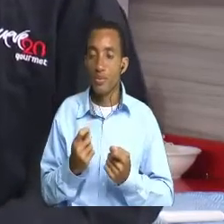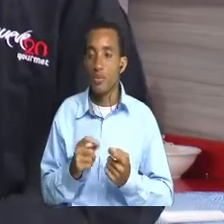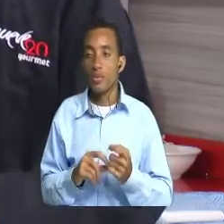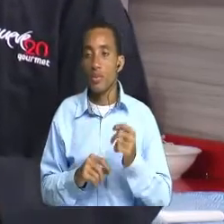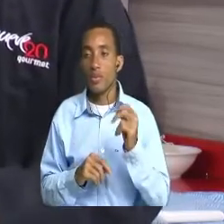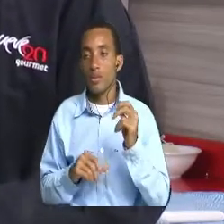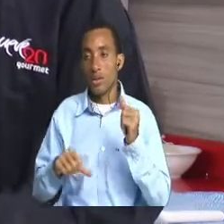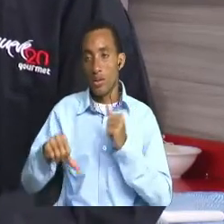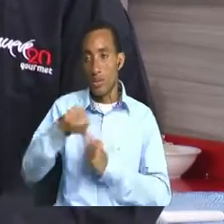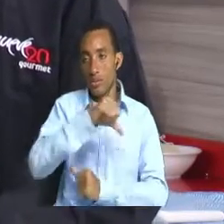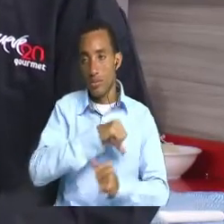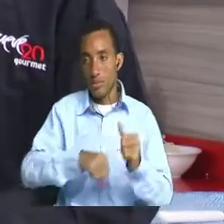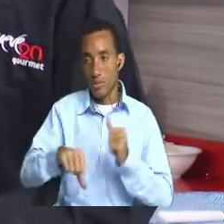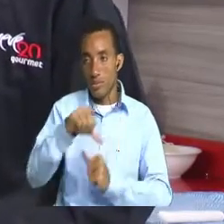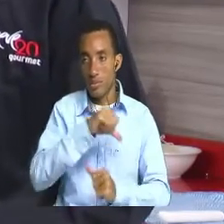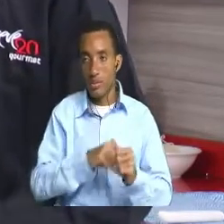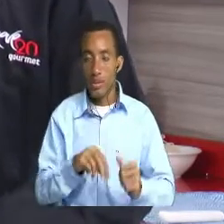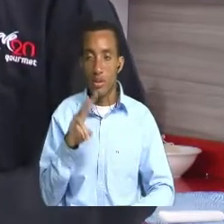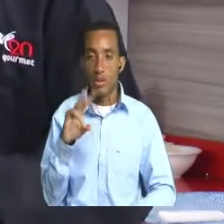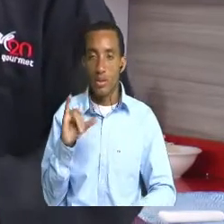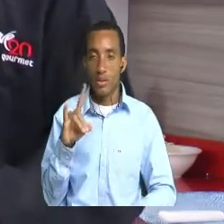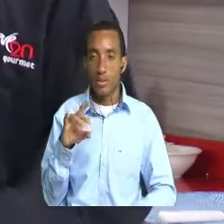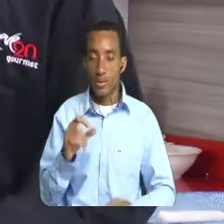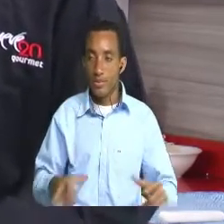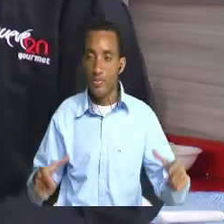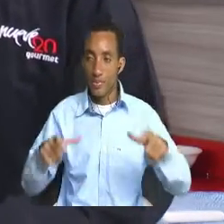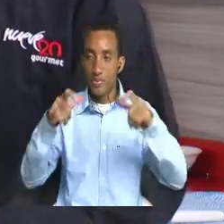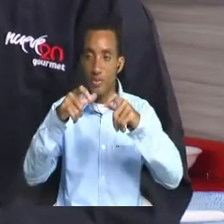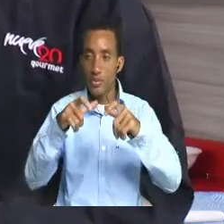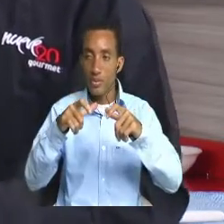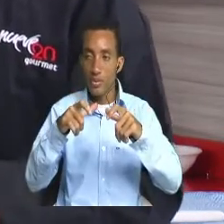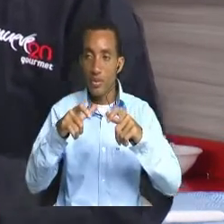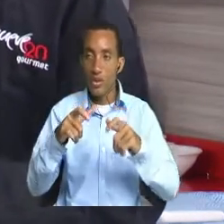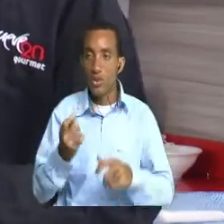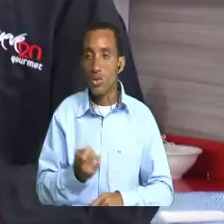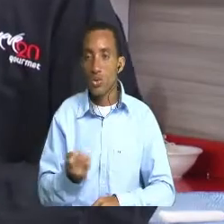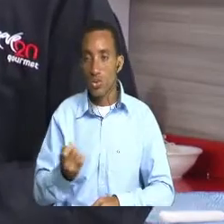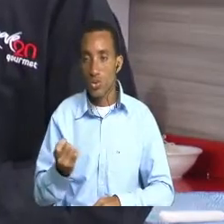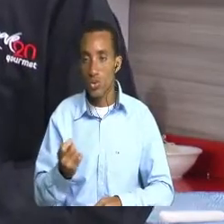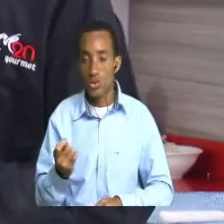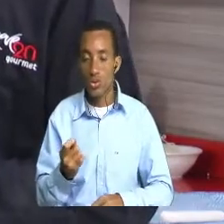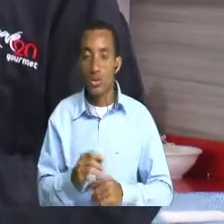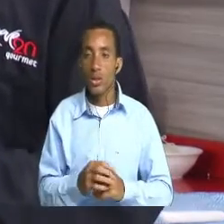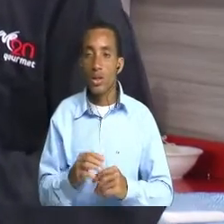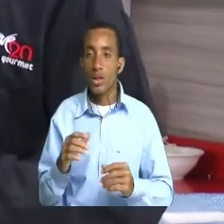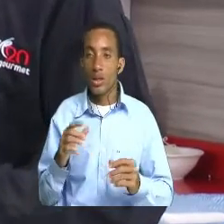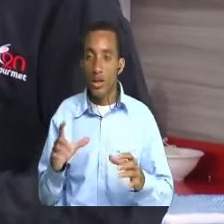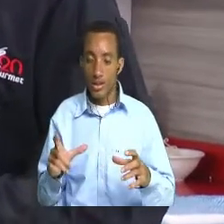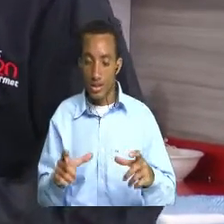al lado del negocio de tortas si ese negocio